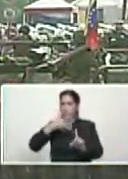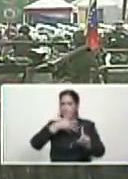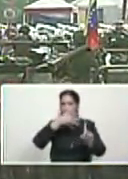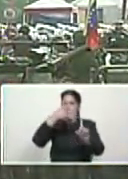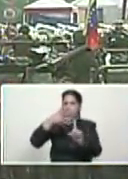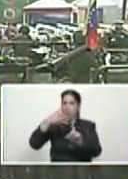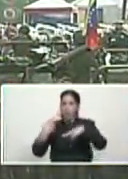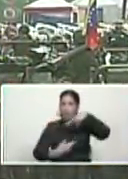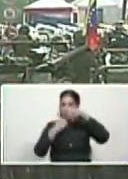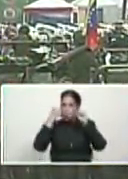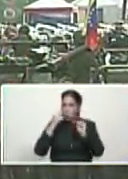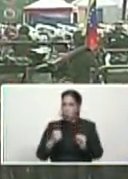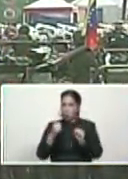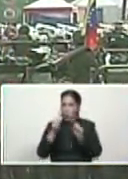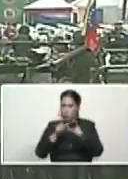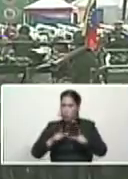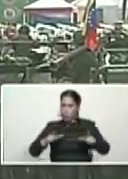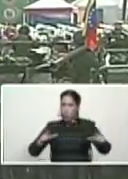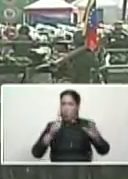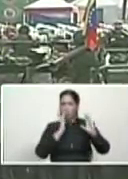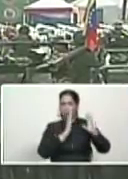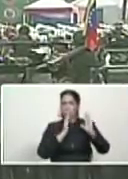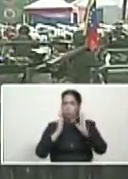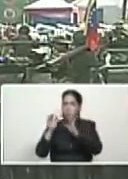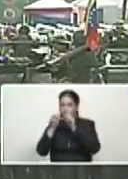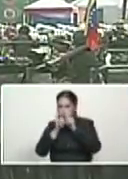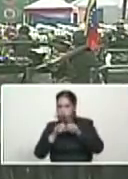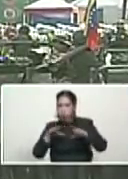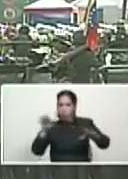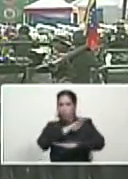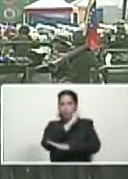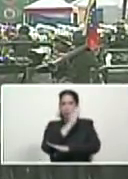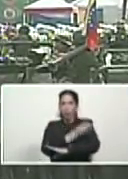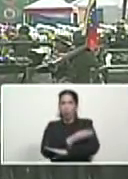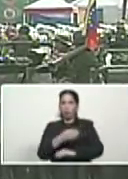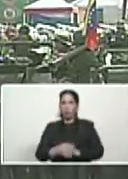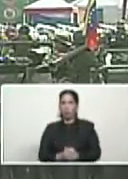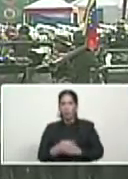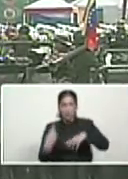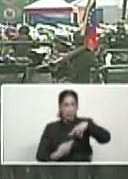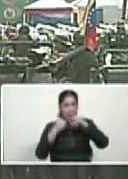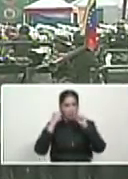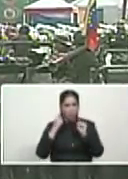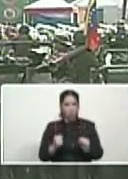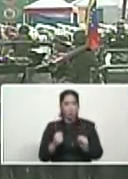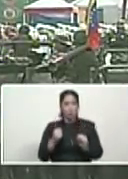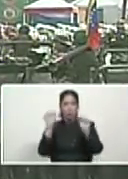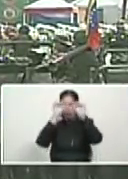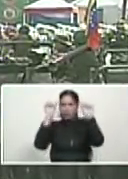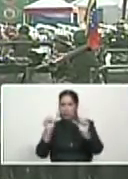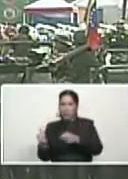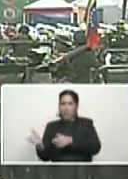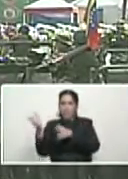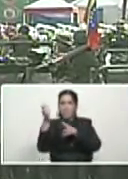una revolución en el campo de la organización y el despliegue de fuerza, una revolución de los sistemas de armas,